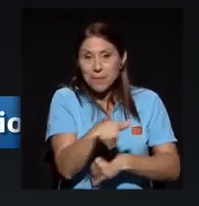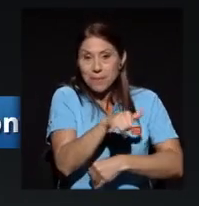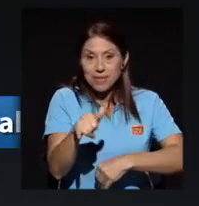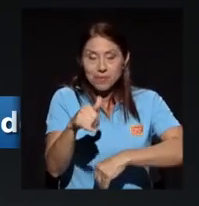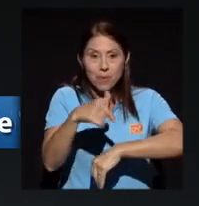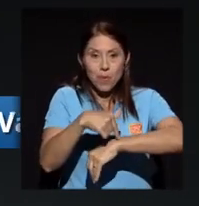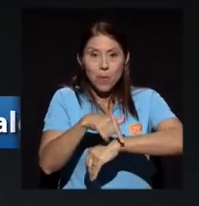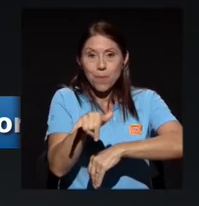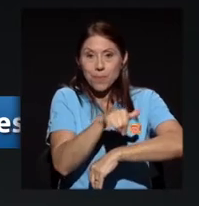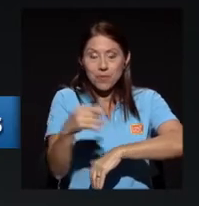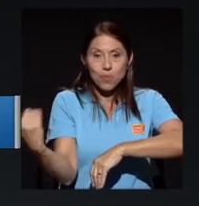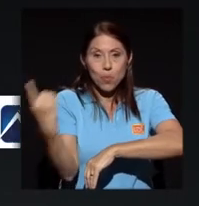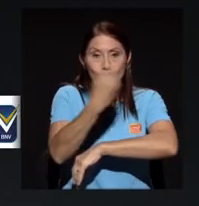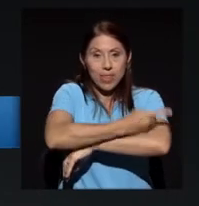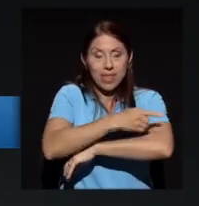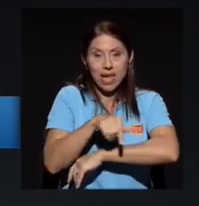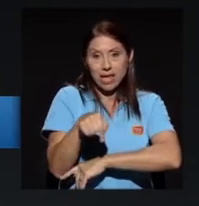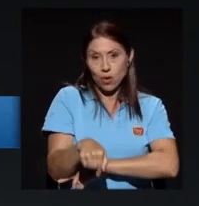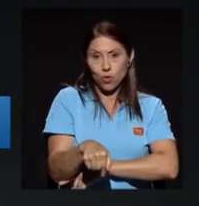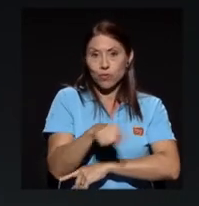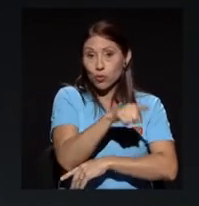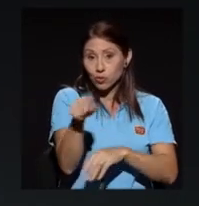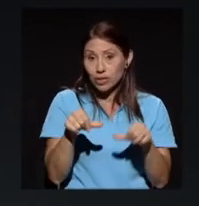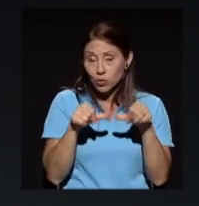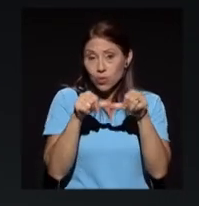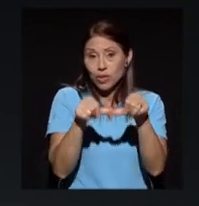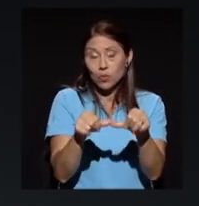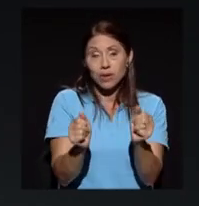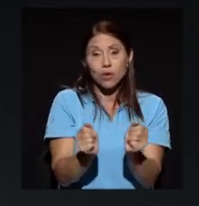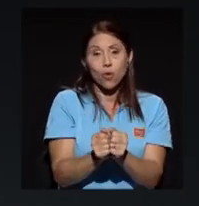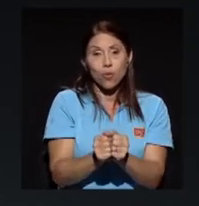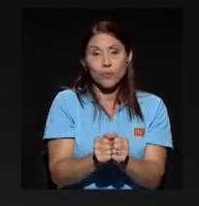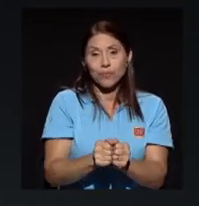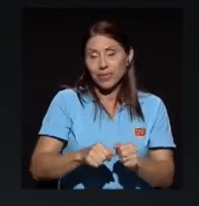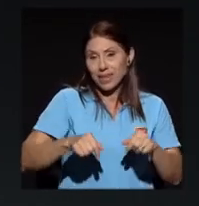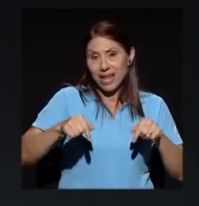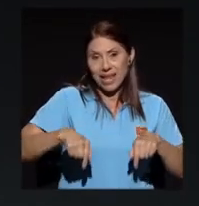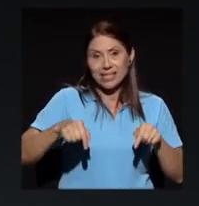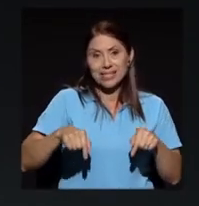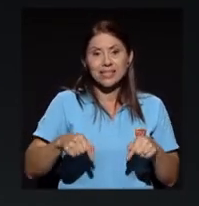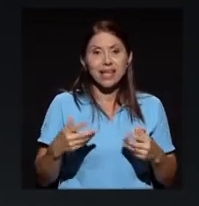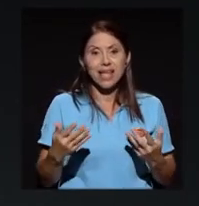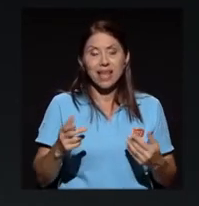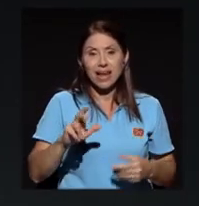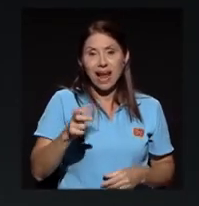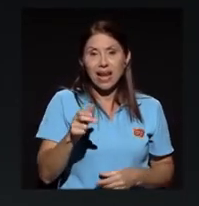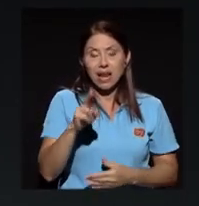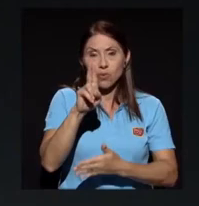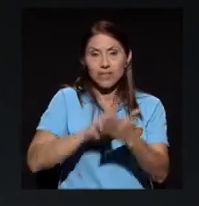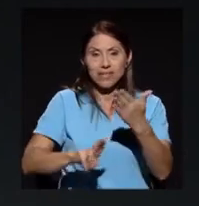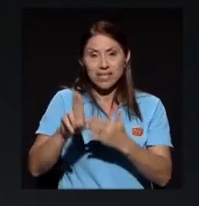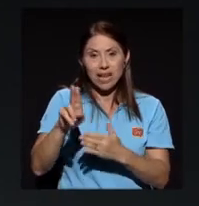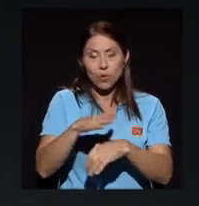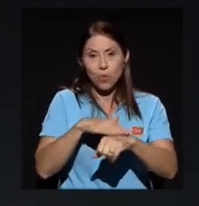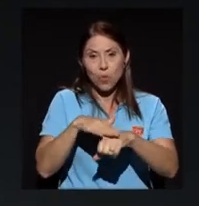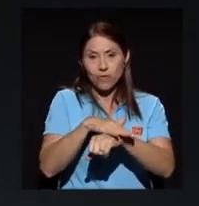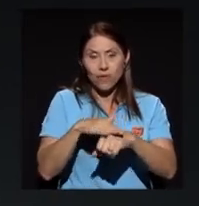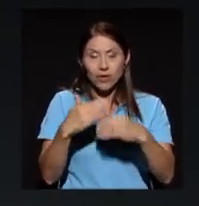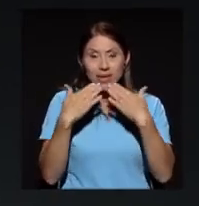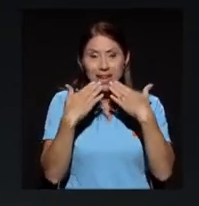lo han hecho en esta y quédense con éste el canal universitario por favor